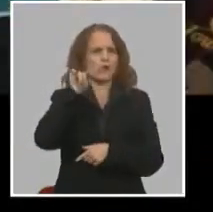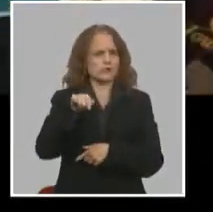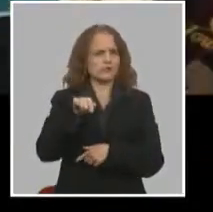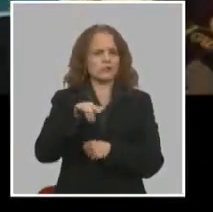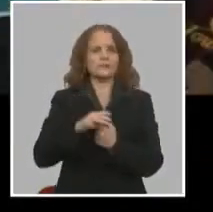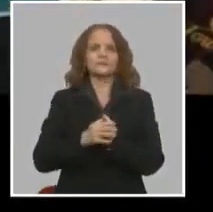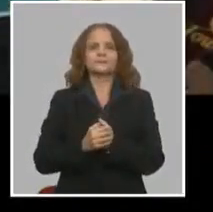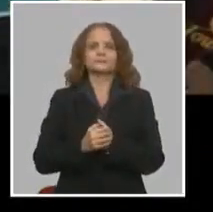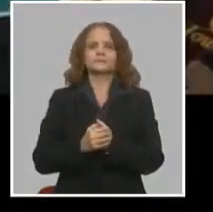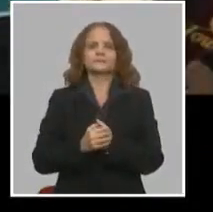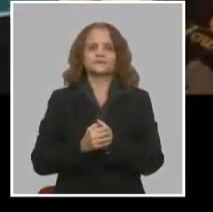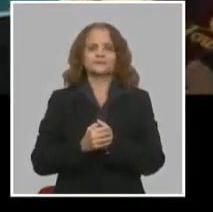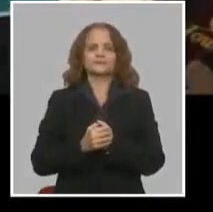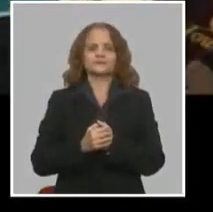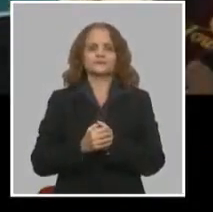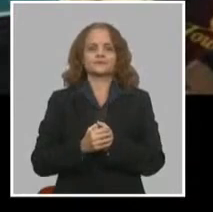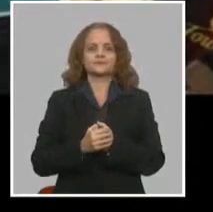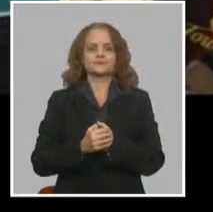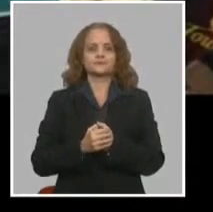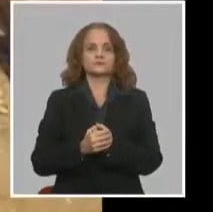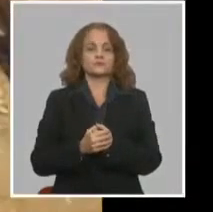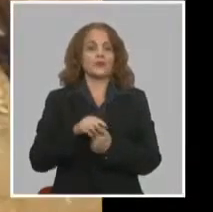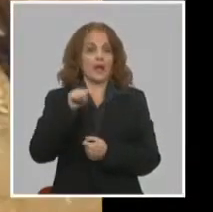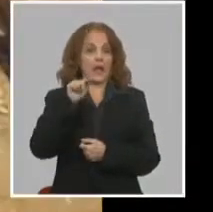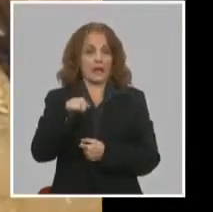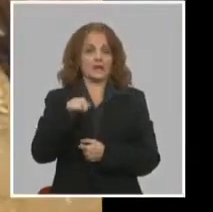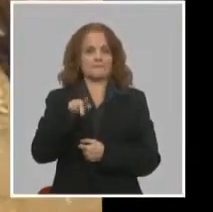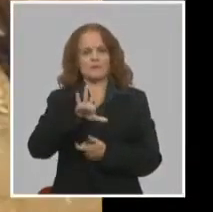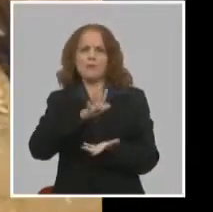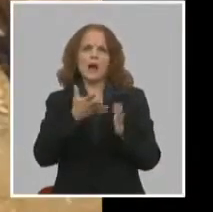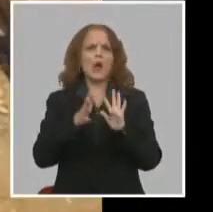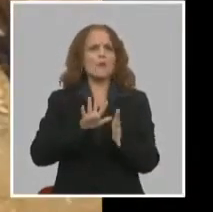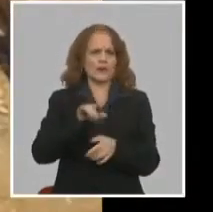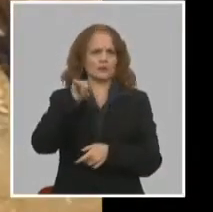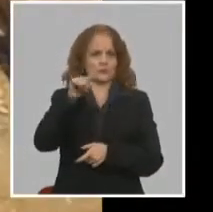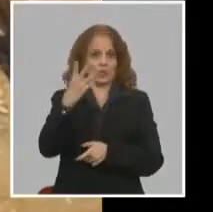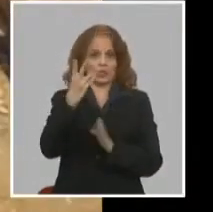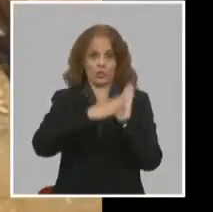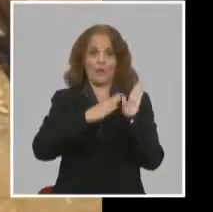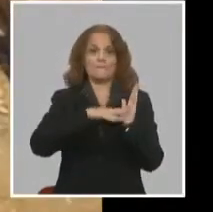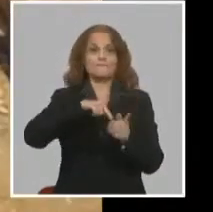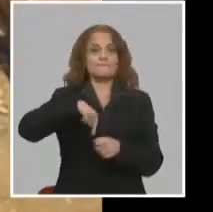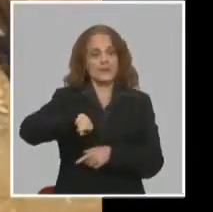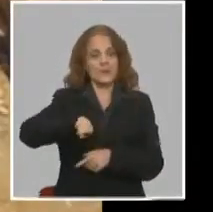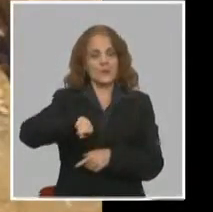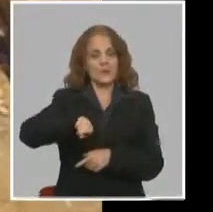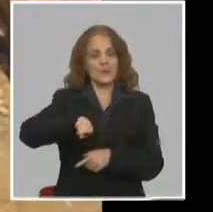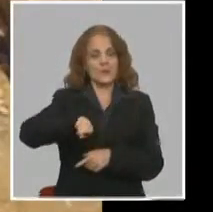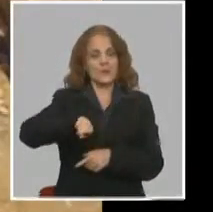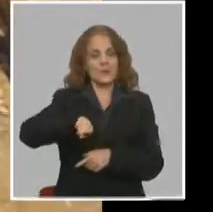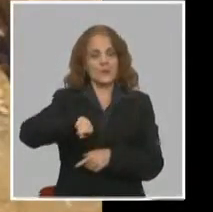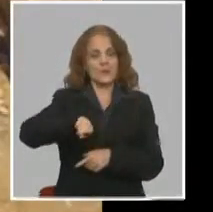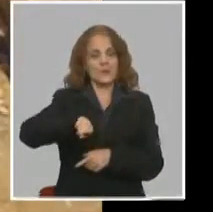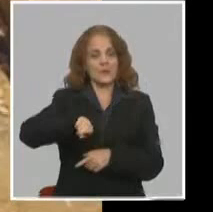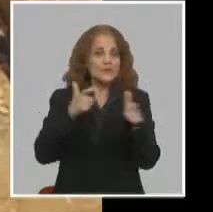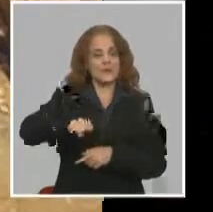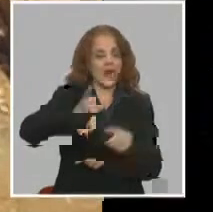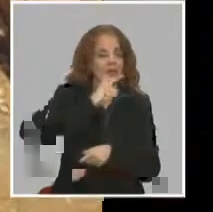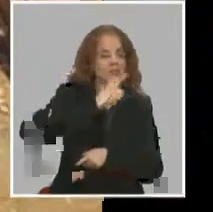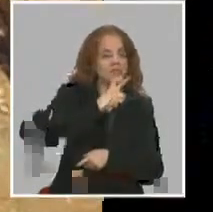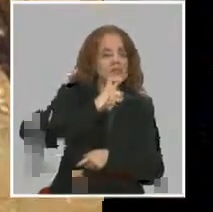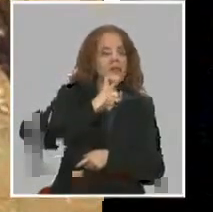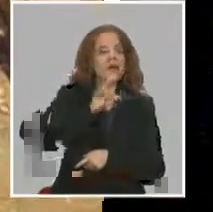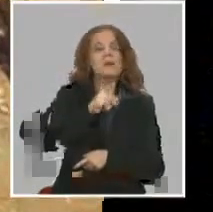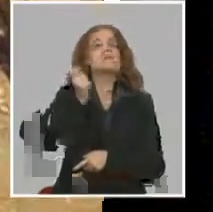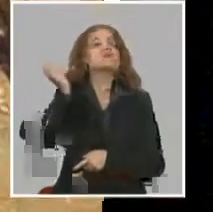casi exactos, el 60% de las consultas de estas 19.000 correspondían a consultas